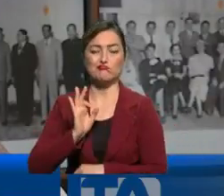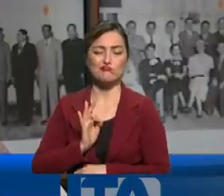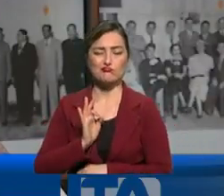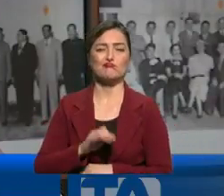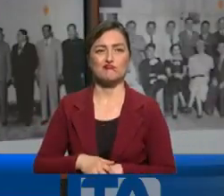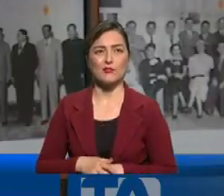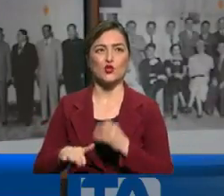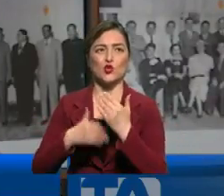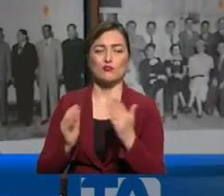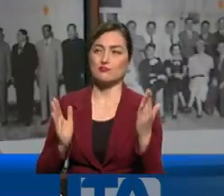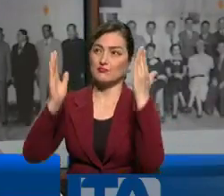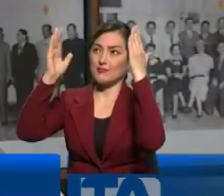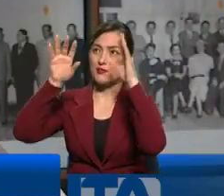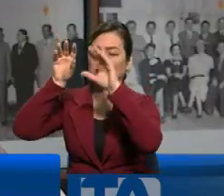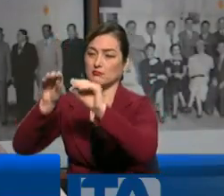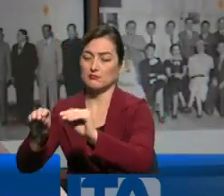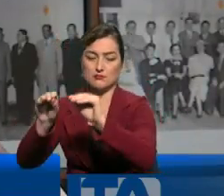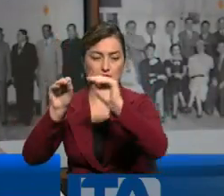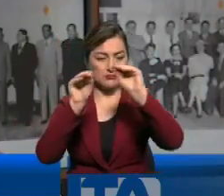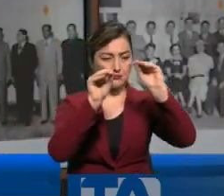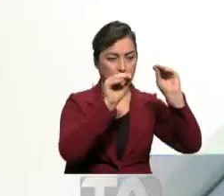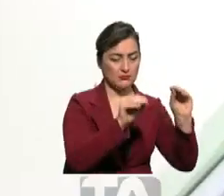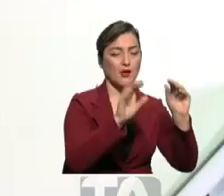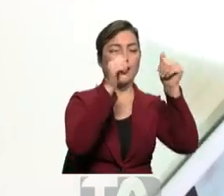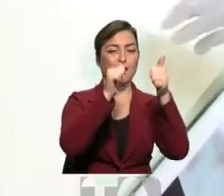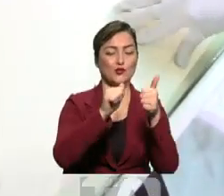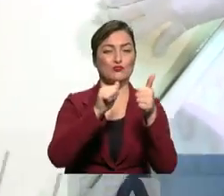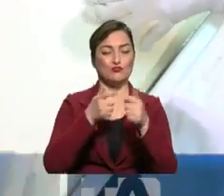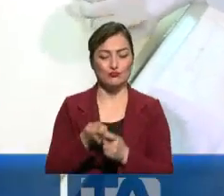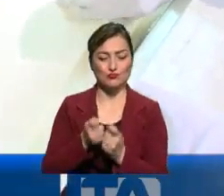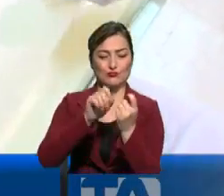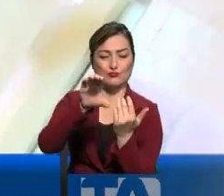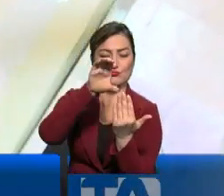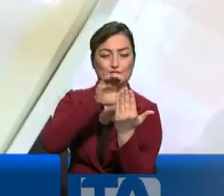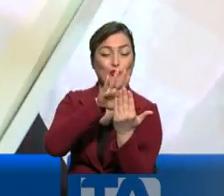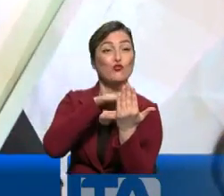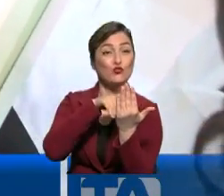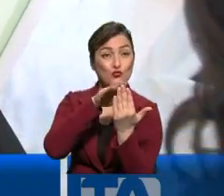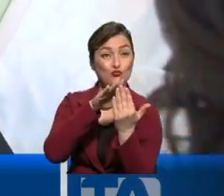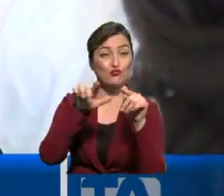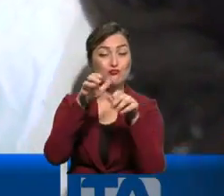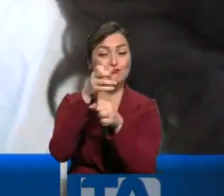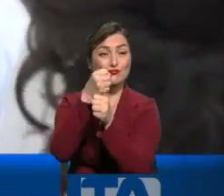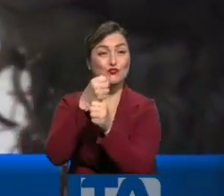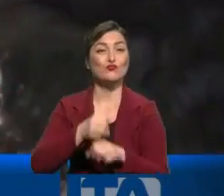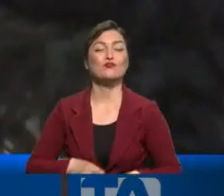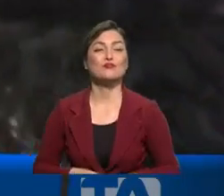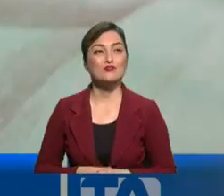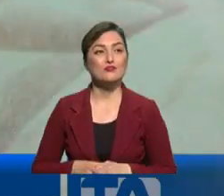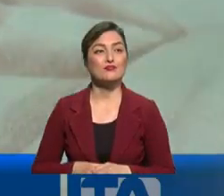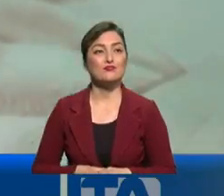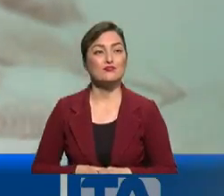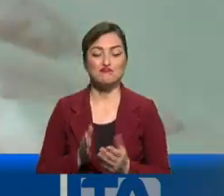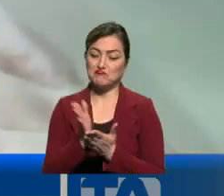en especial para lo que son las reservas de arte y las de arqueología. Esto permitirá que la reserva se encuentre en un lugar seguro, pero